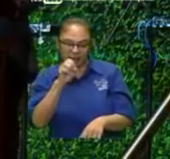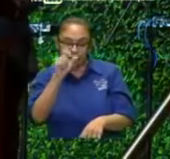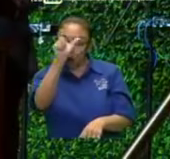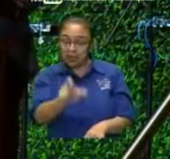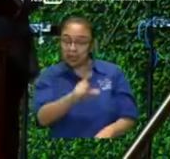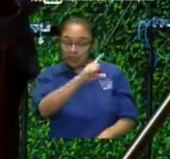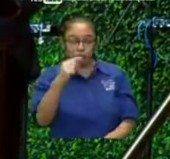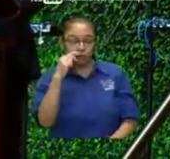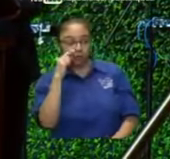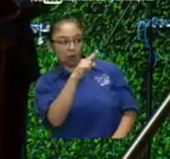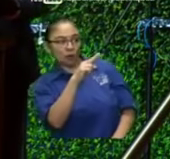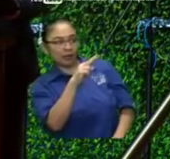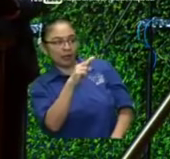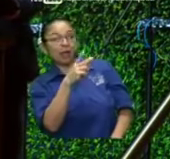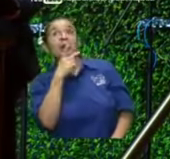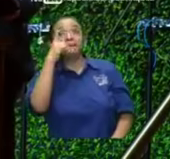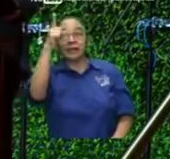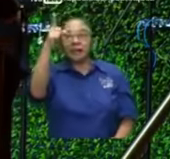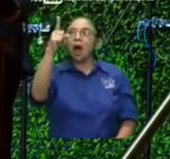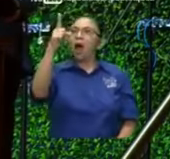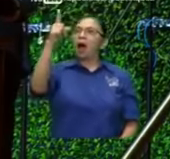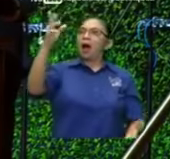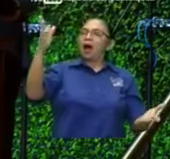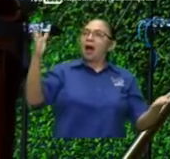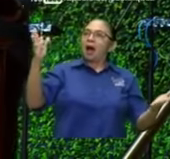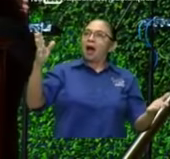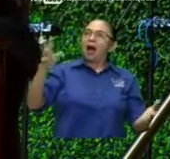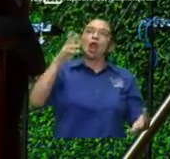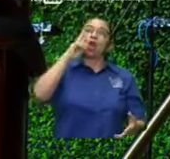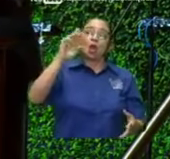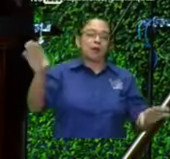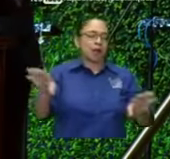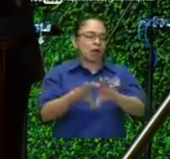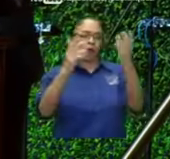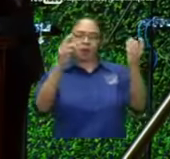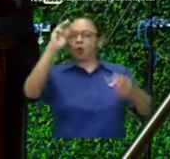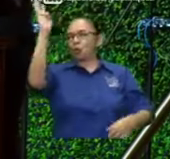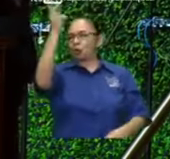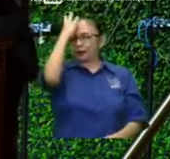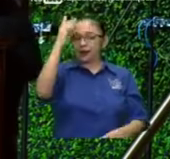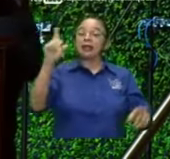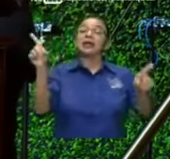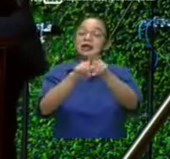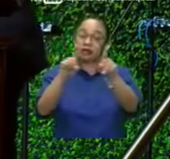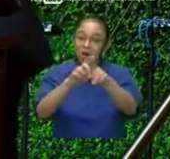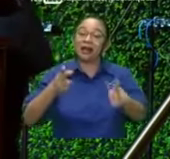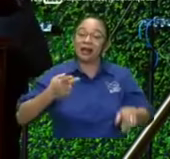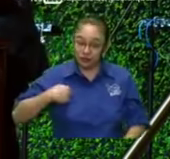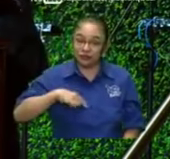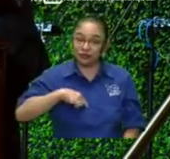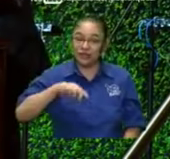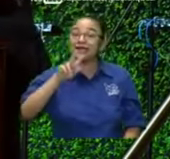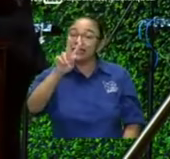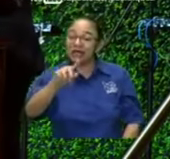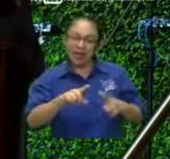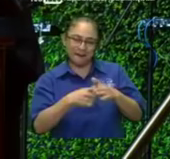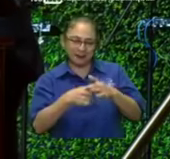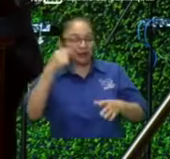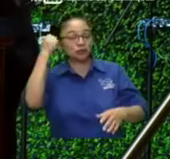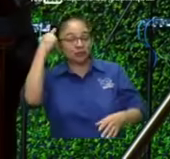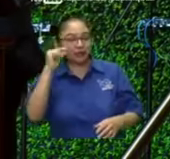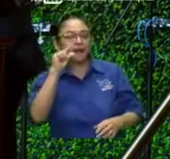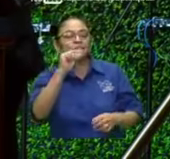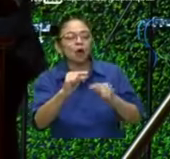No lo ve como alguien crucificado, lo ve como rey. Y así nos pasó a nosotros. y empezamos a comprender poco a poco las